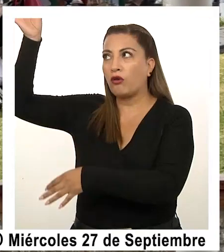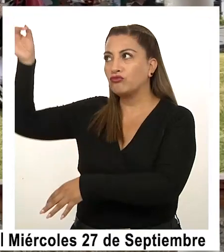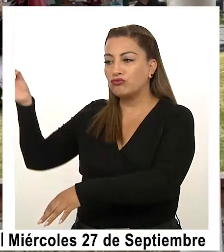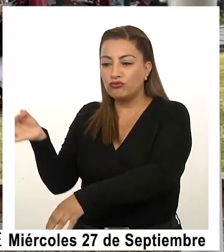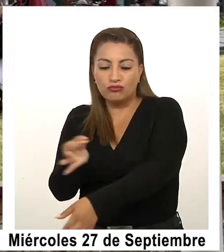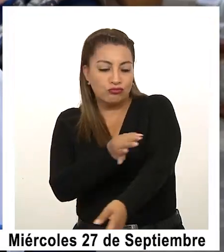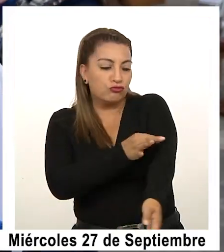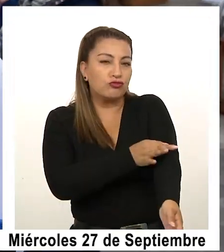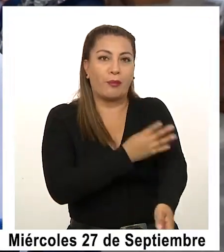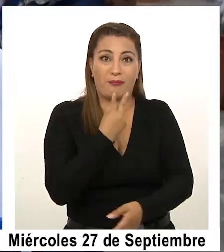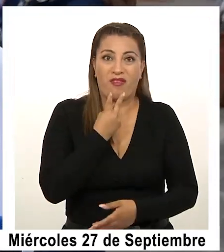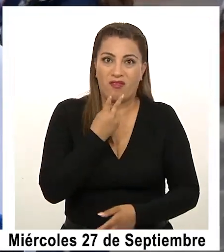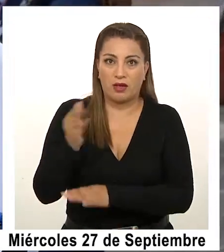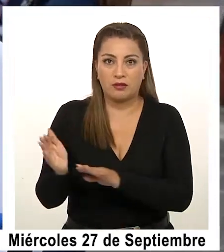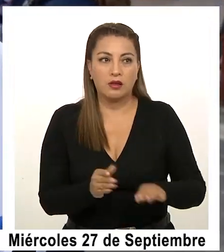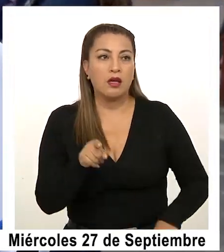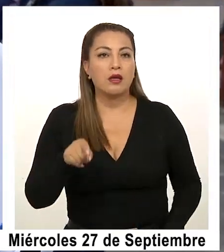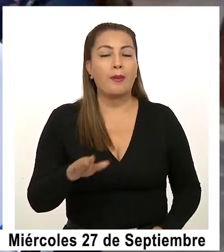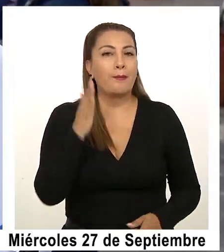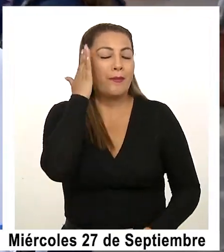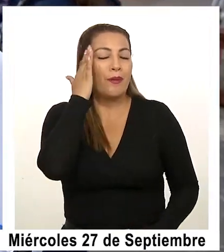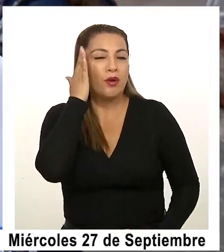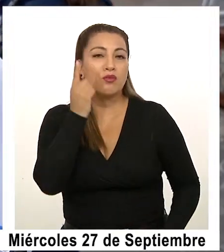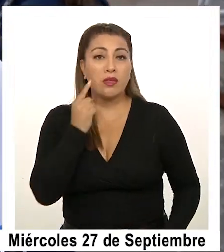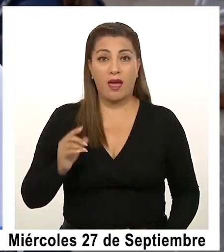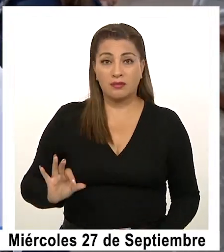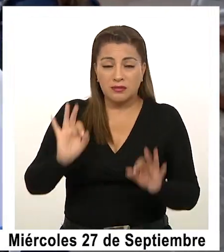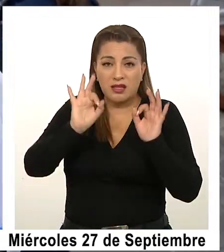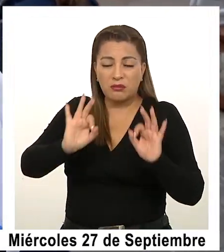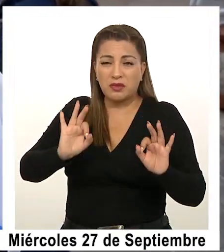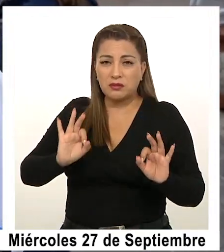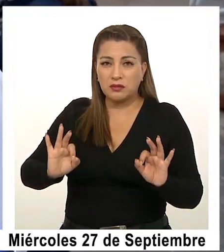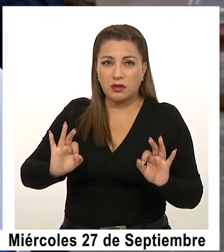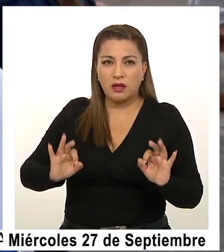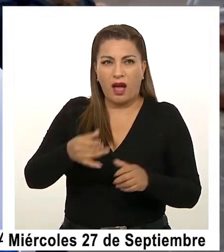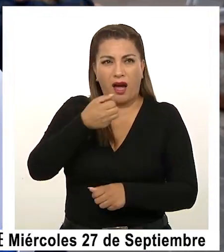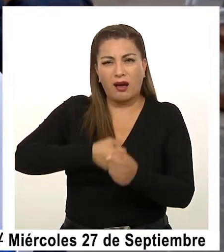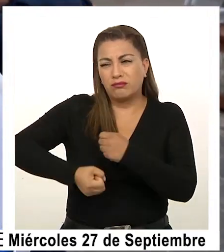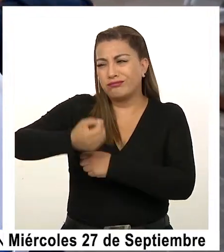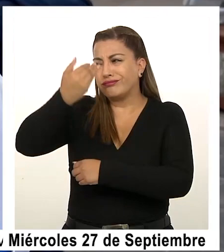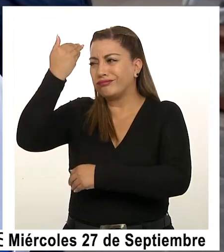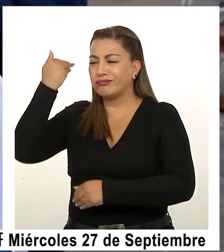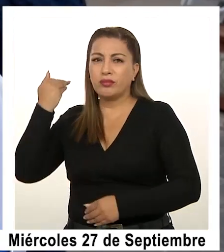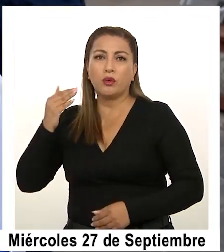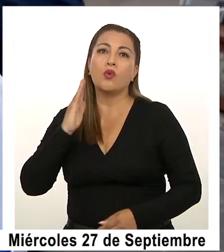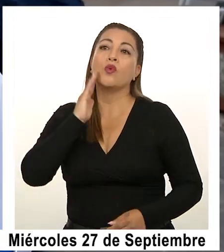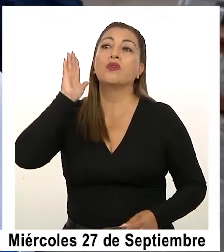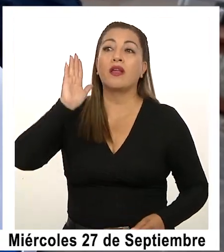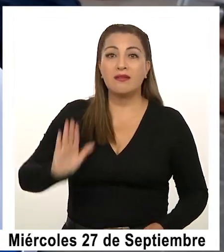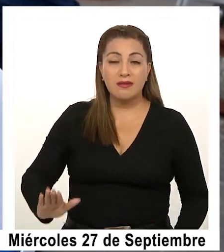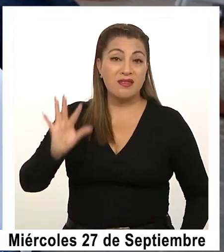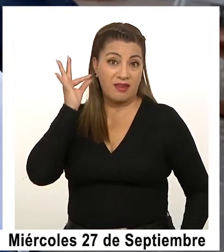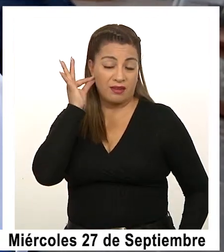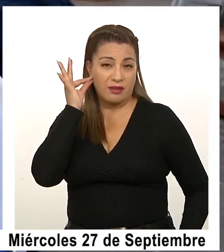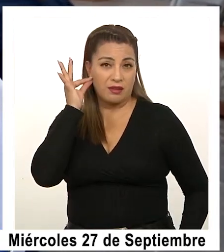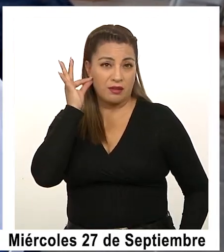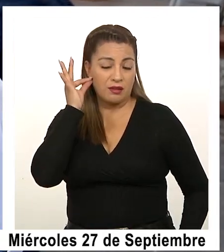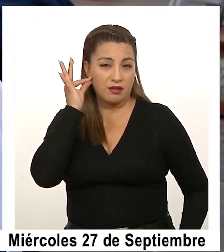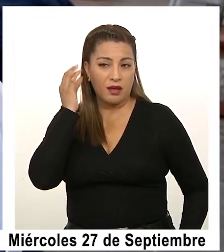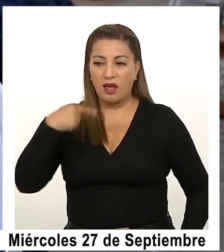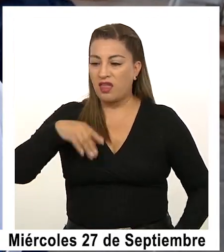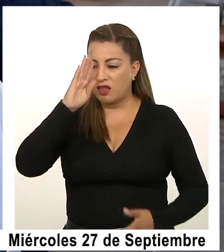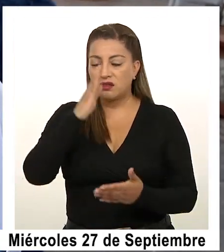muy complicada. Estamos conmemorando un día muy especial, pues hace bastantes años una chiquita, una menor,